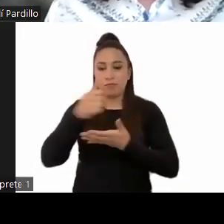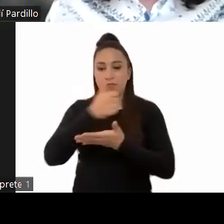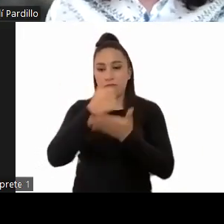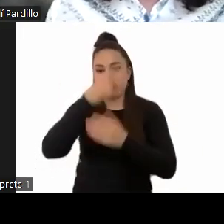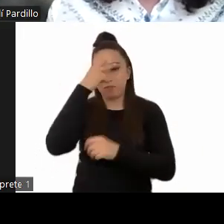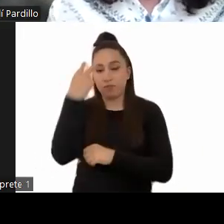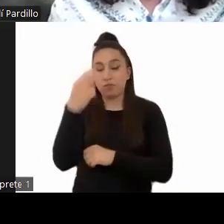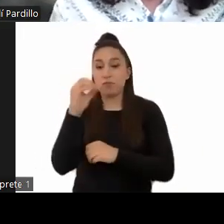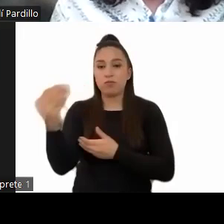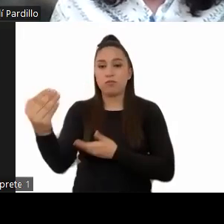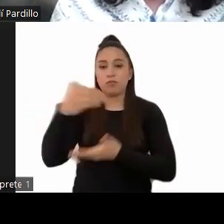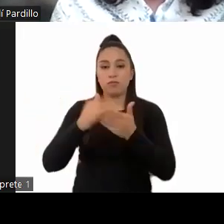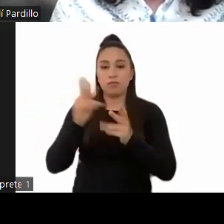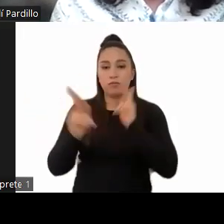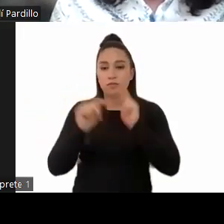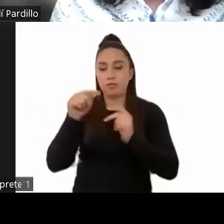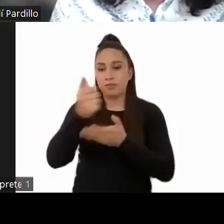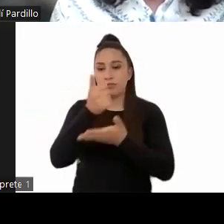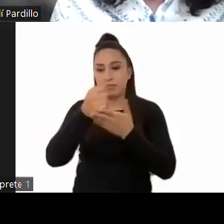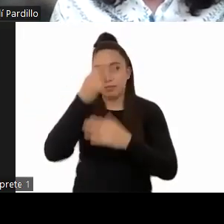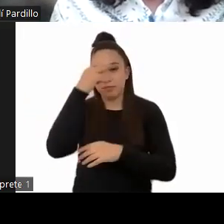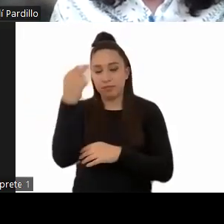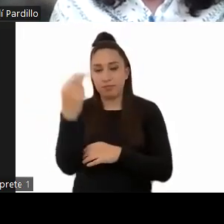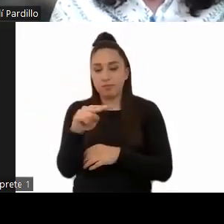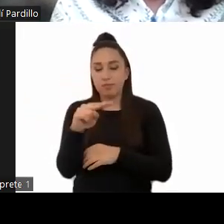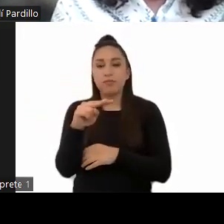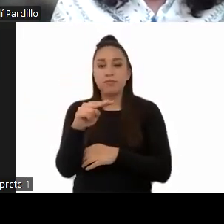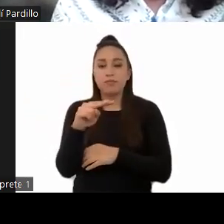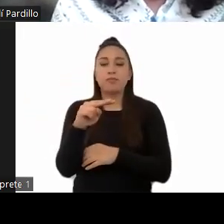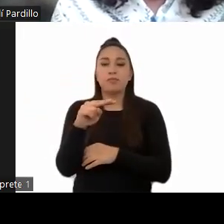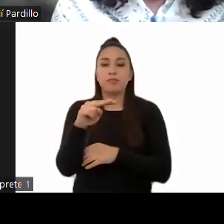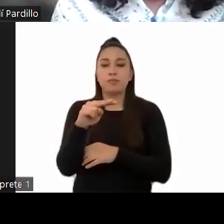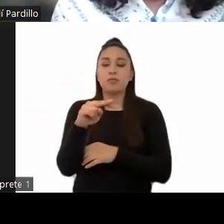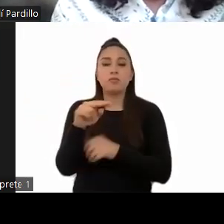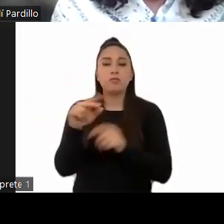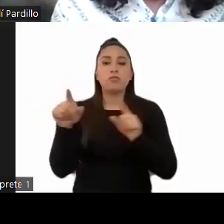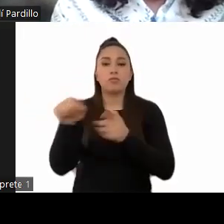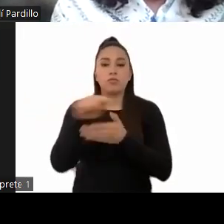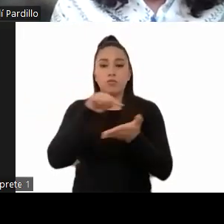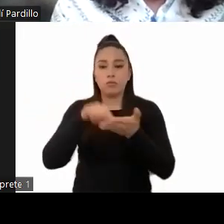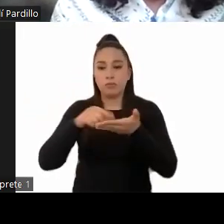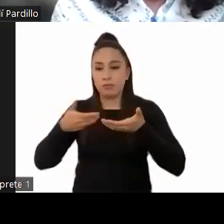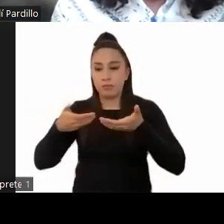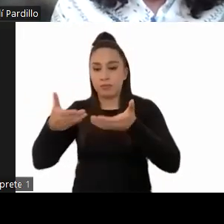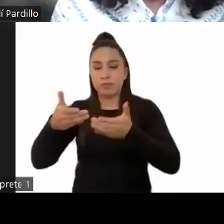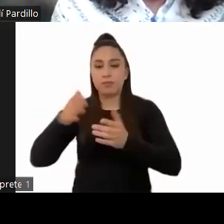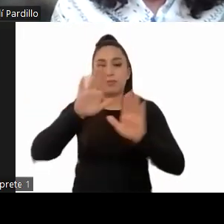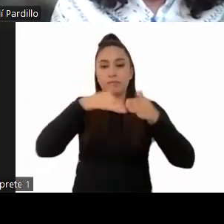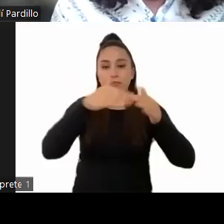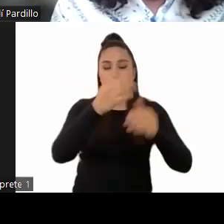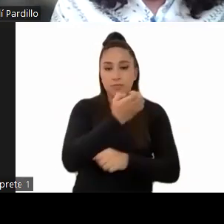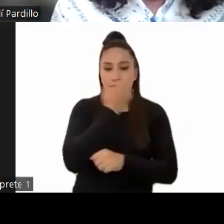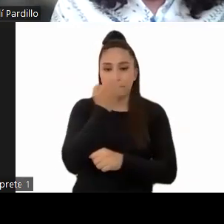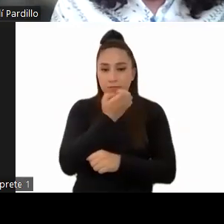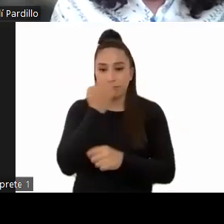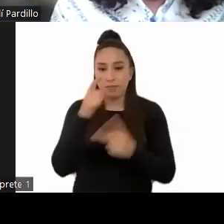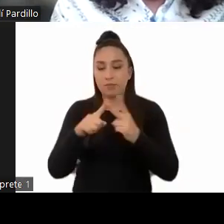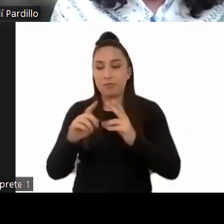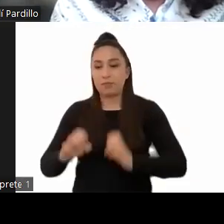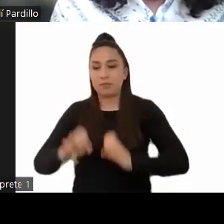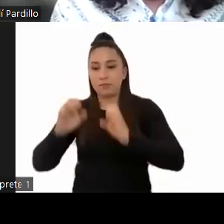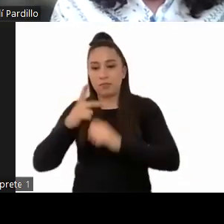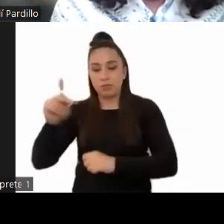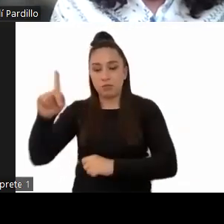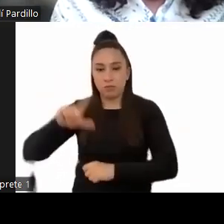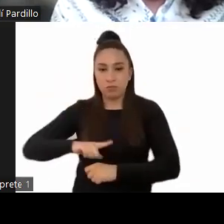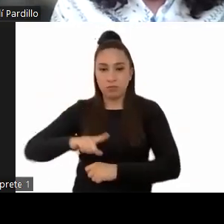de la ciudad, de manera progresiva, no solo en los espacios públicos, en escuelas públicas, edificios gubernamentales